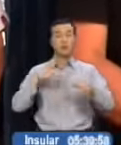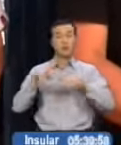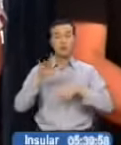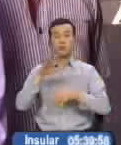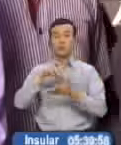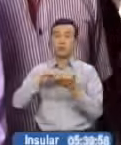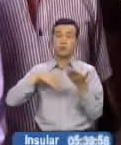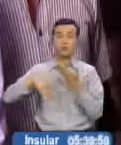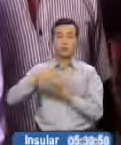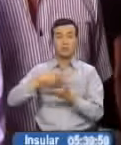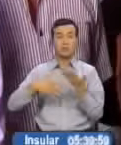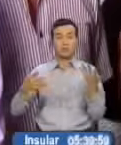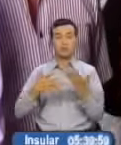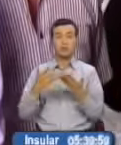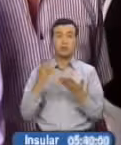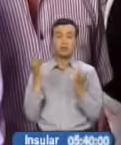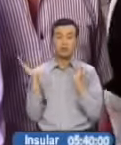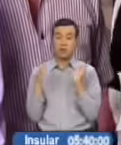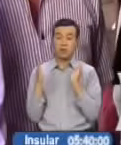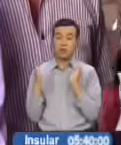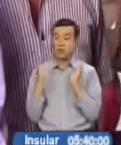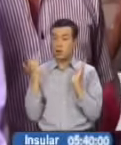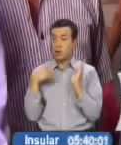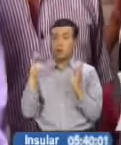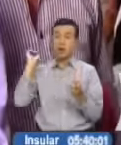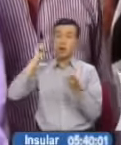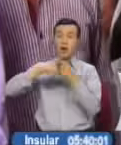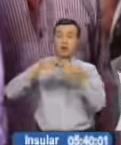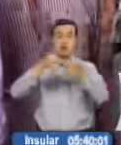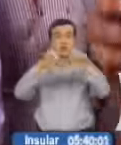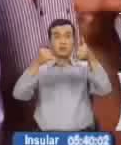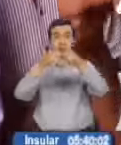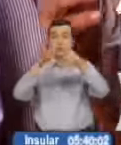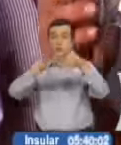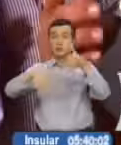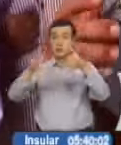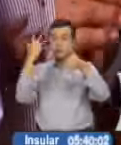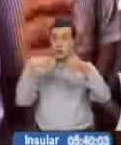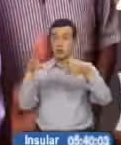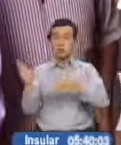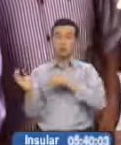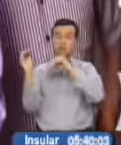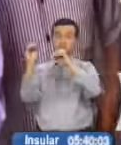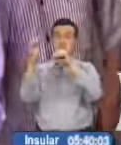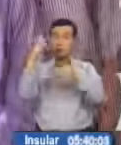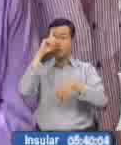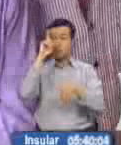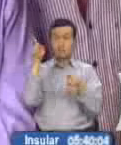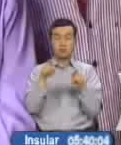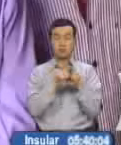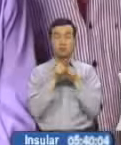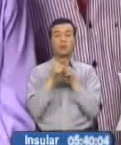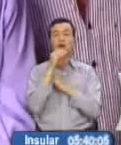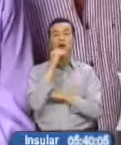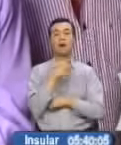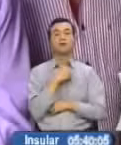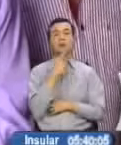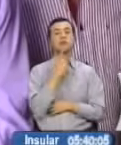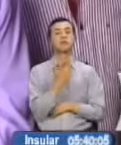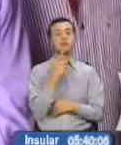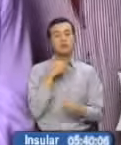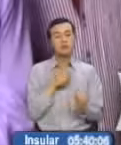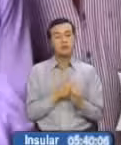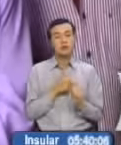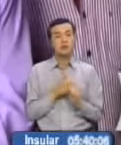la provincia. Este sitio era temporal hasta que estén los centros de comercialización. Una vez que se haya llegado a un acuerdo, nos han dicho que aquí